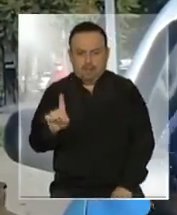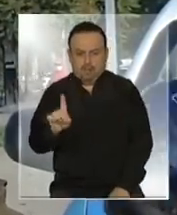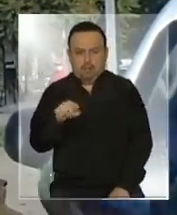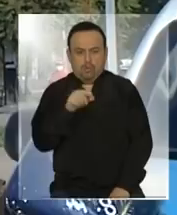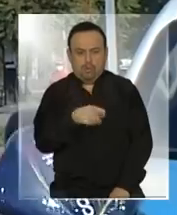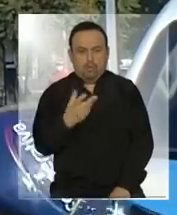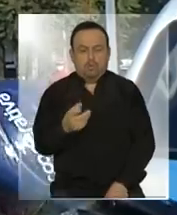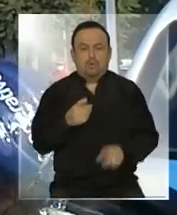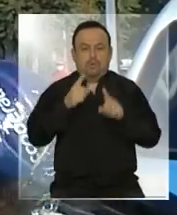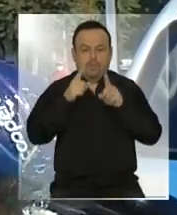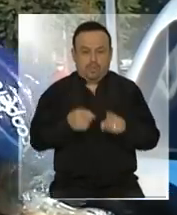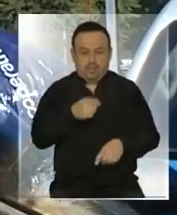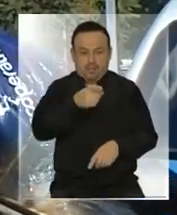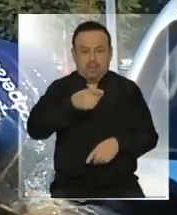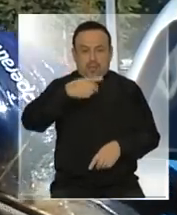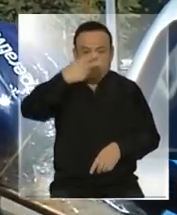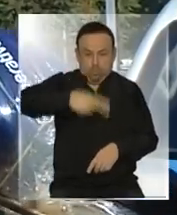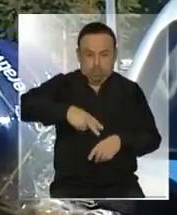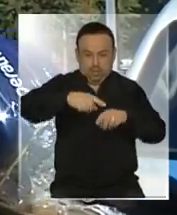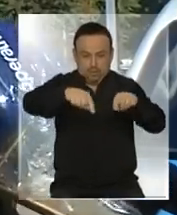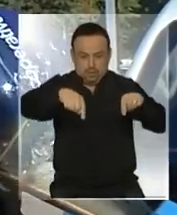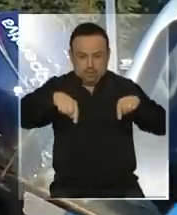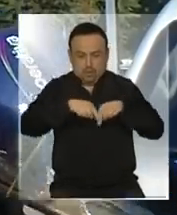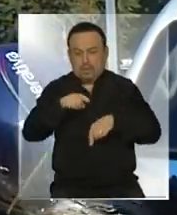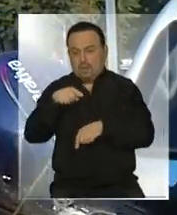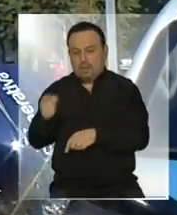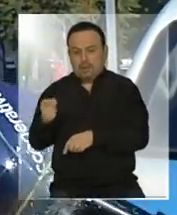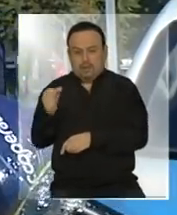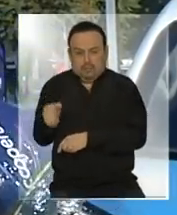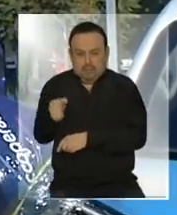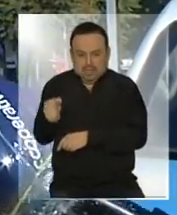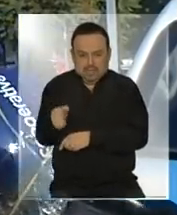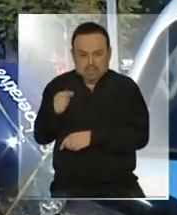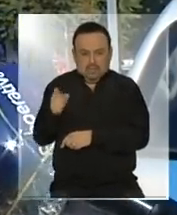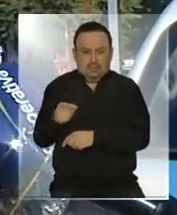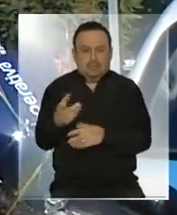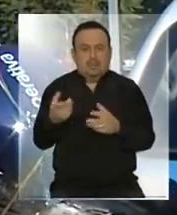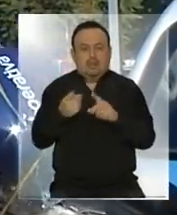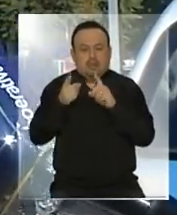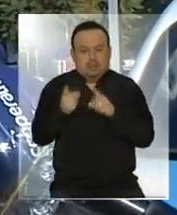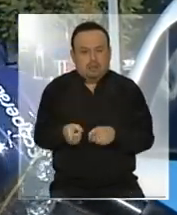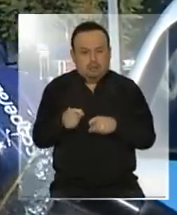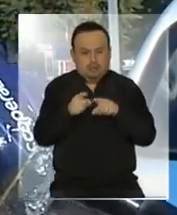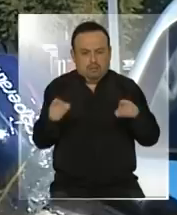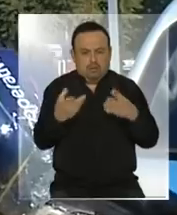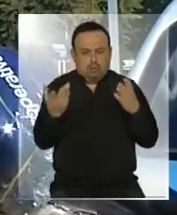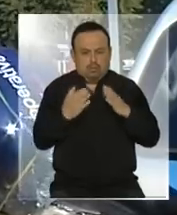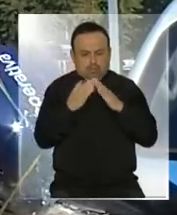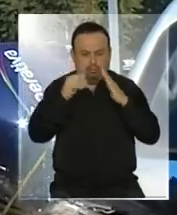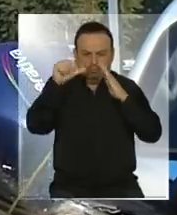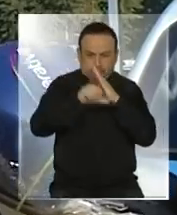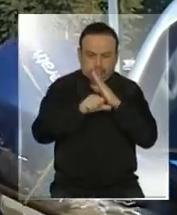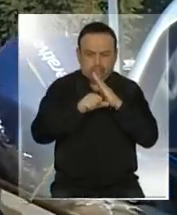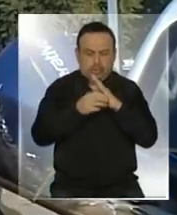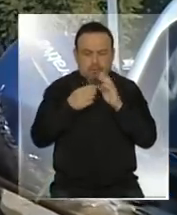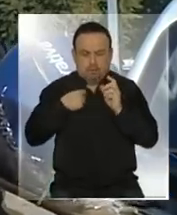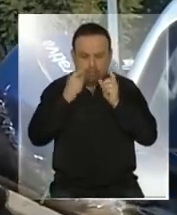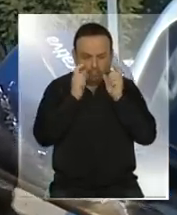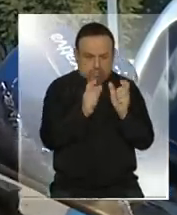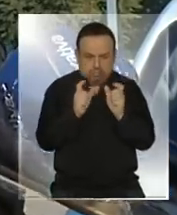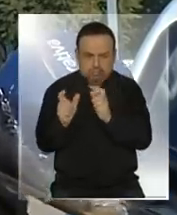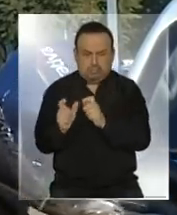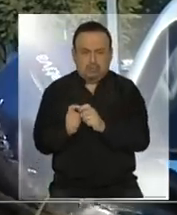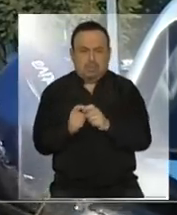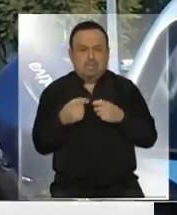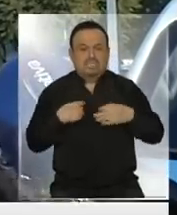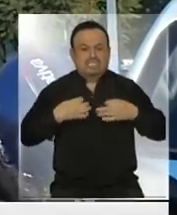para que la eventualidad que algunos mantenga alguna cuarentena fiscalizarlos y mantener